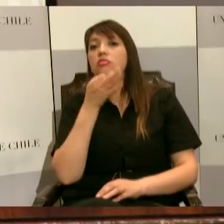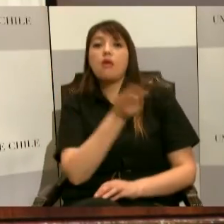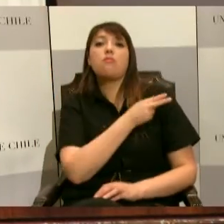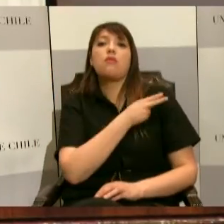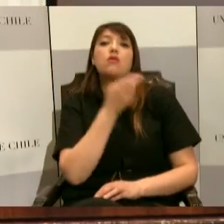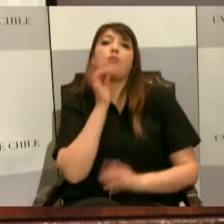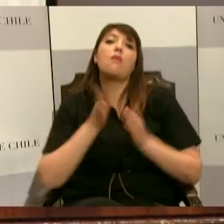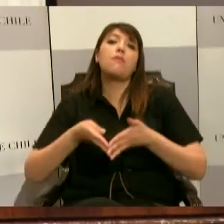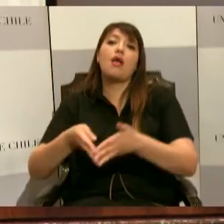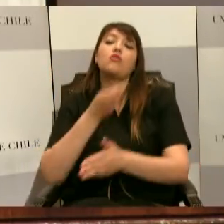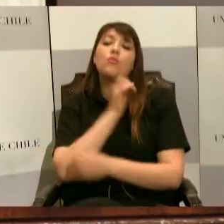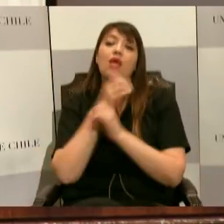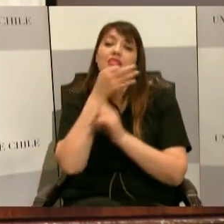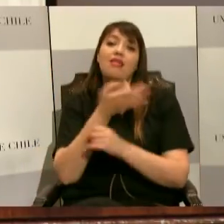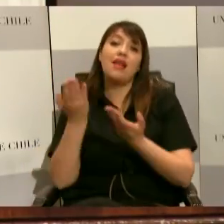Esmeralda.